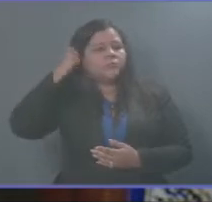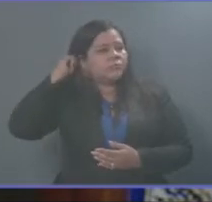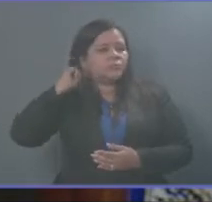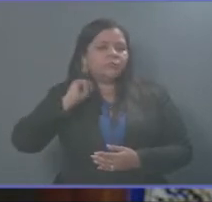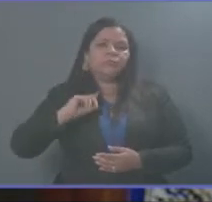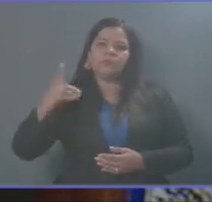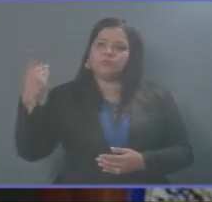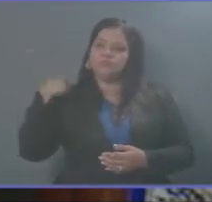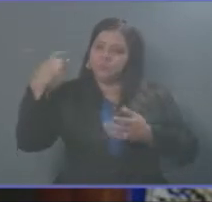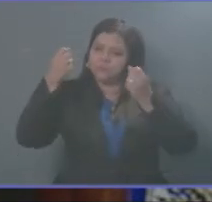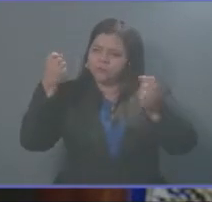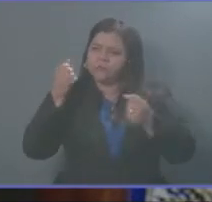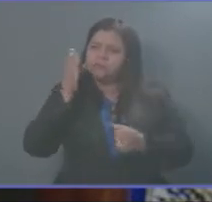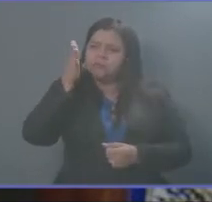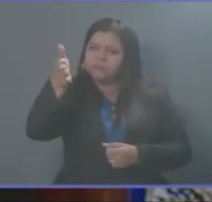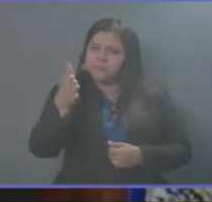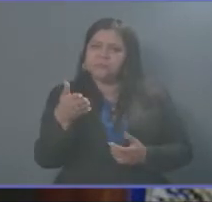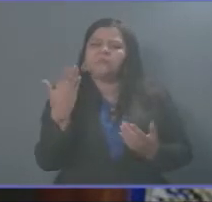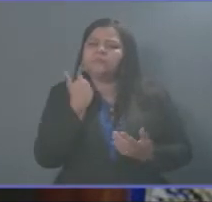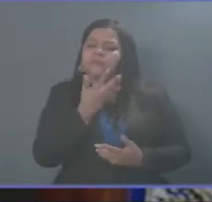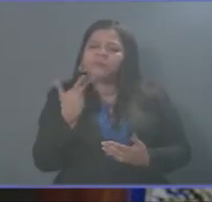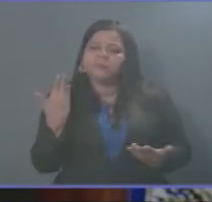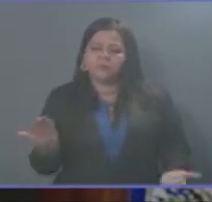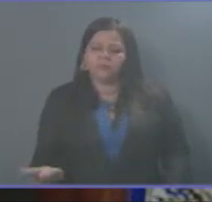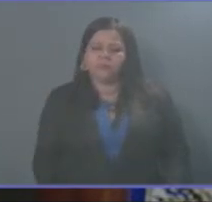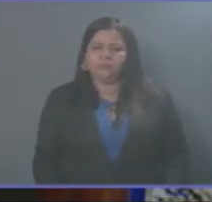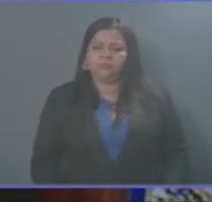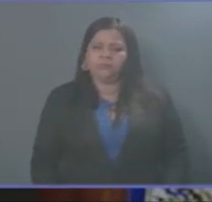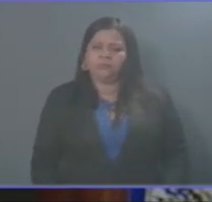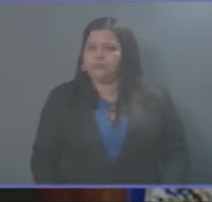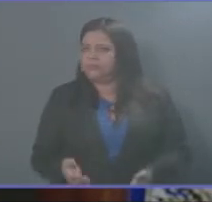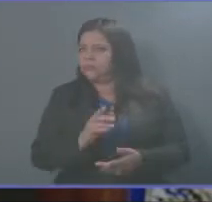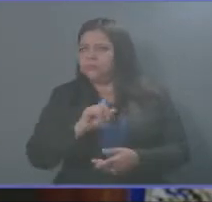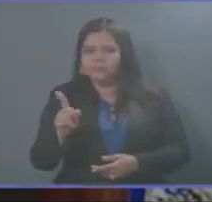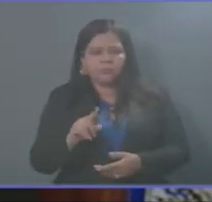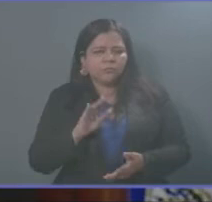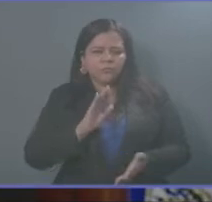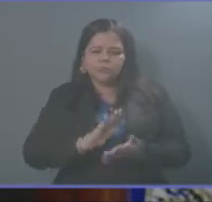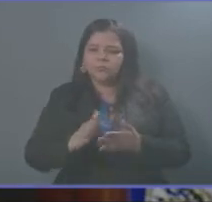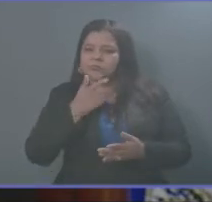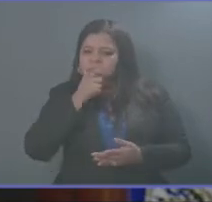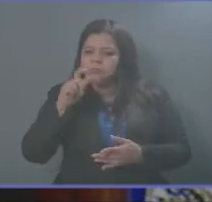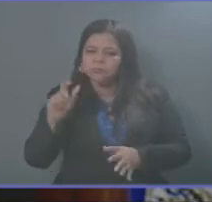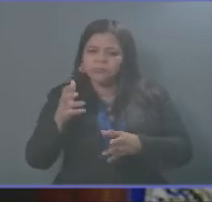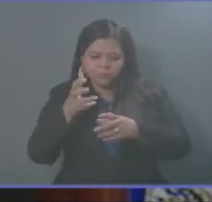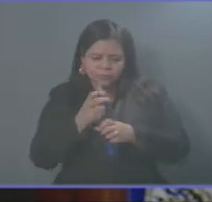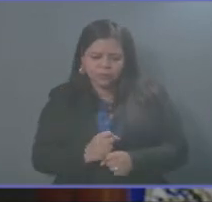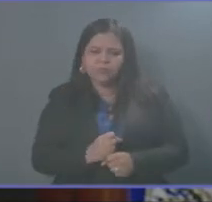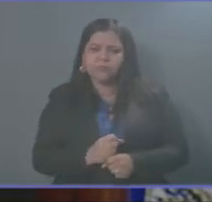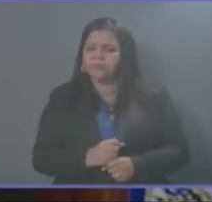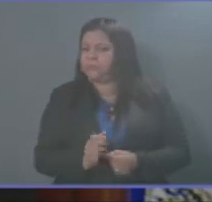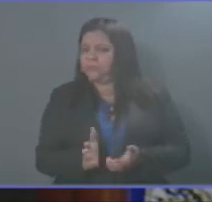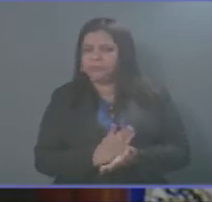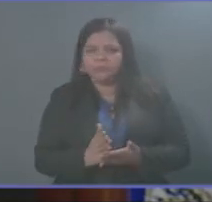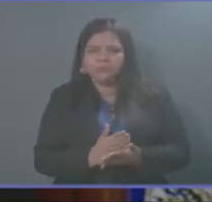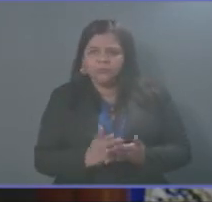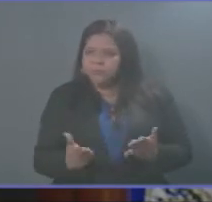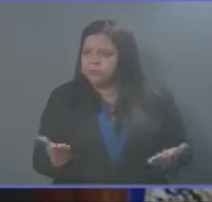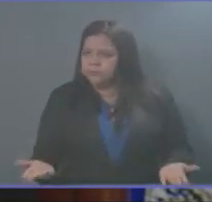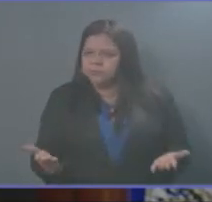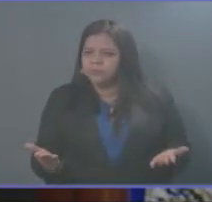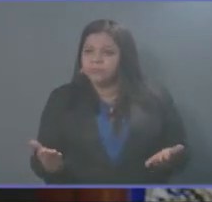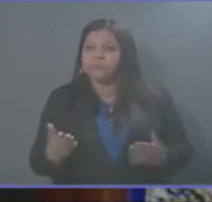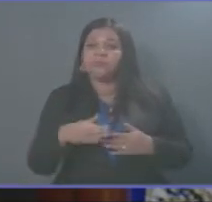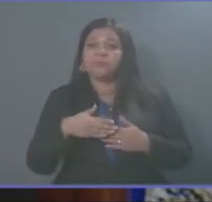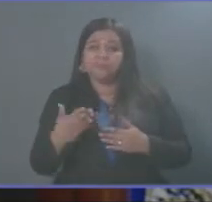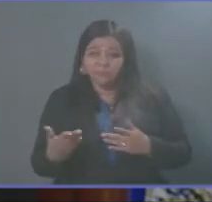¿Qué va a suceder en el futuro? Ya ni siquiera las pensiones van a estar garantizadas. Esto, de